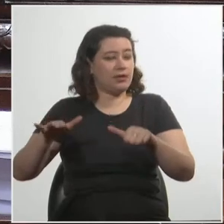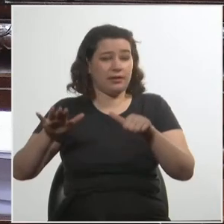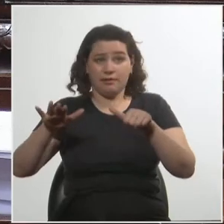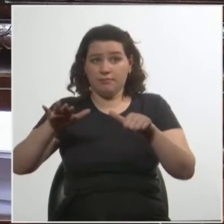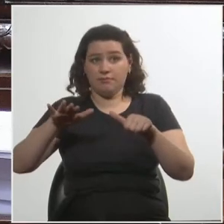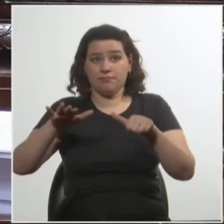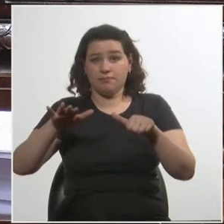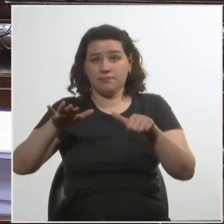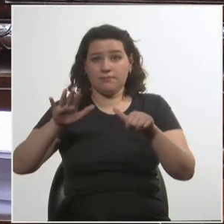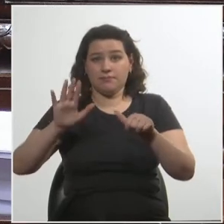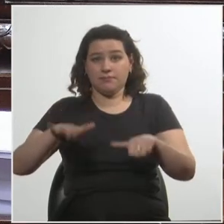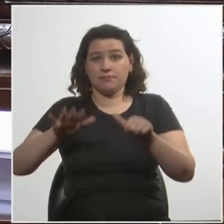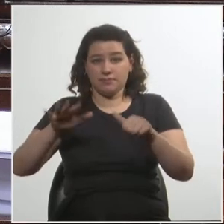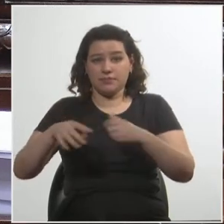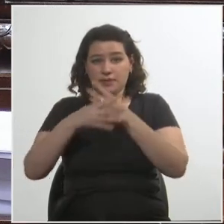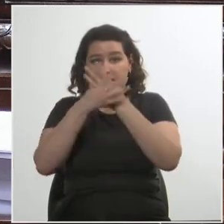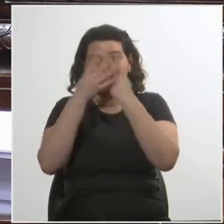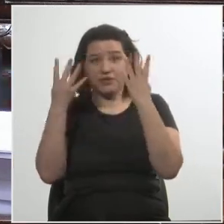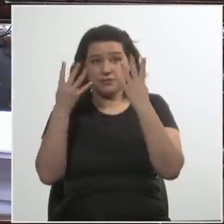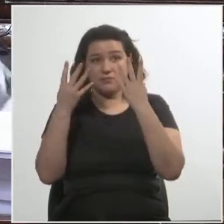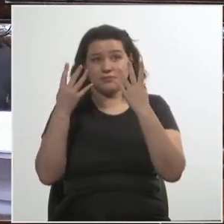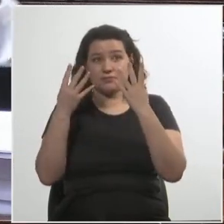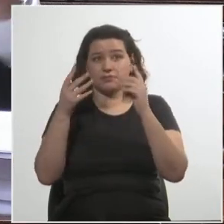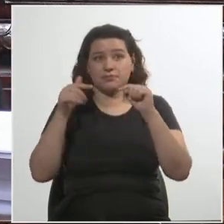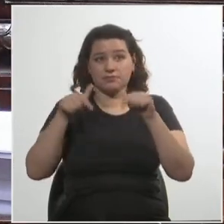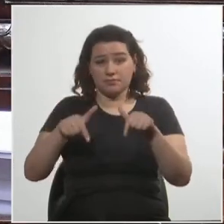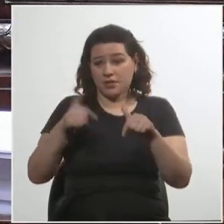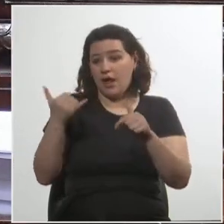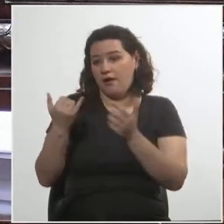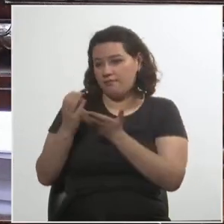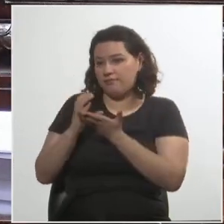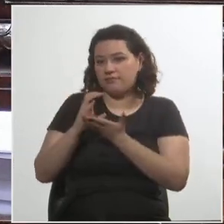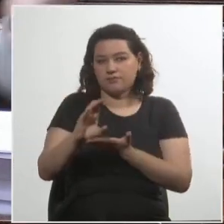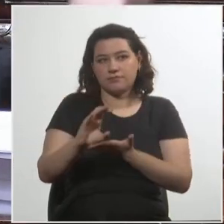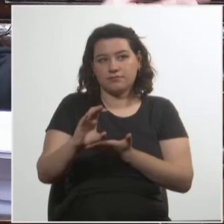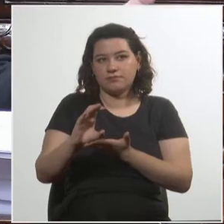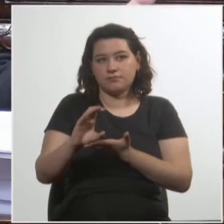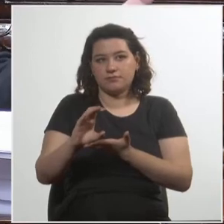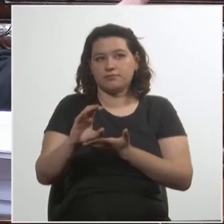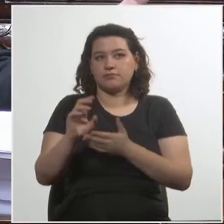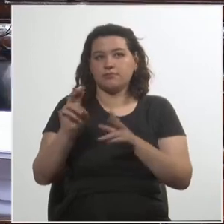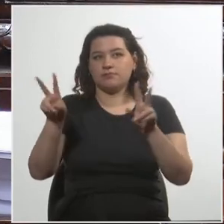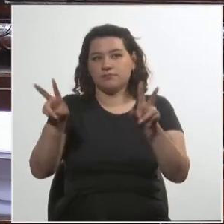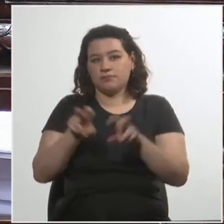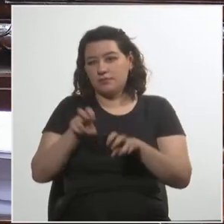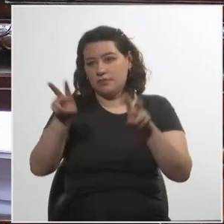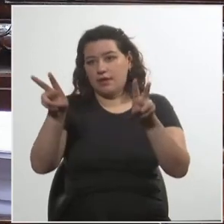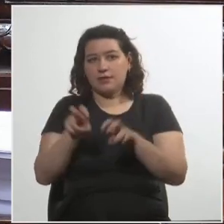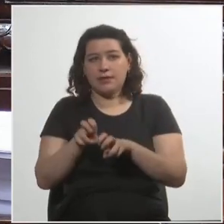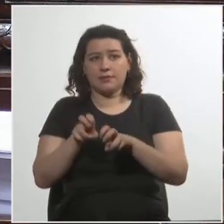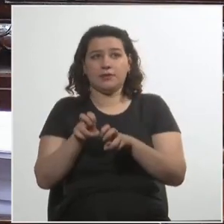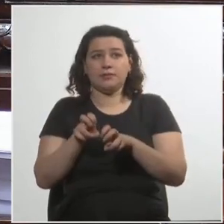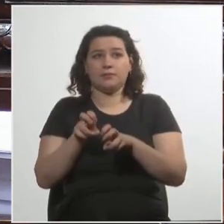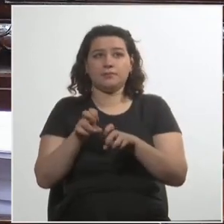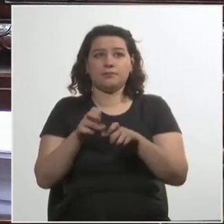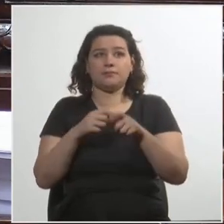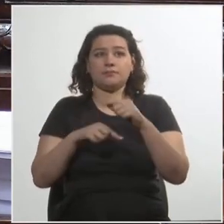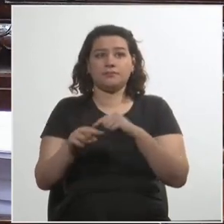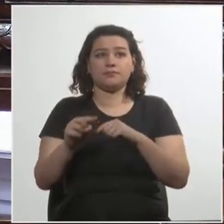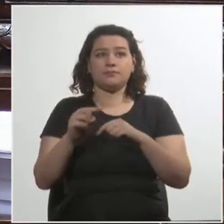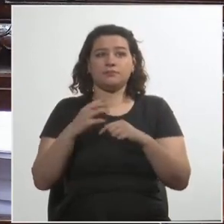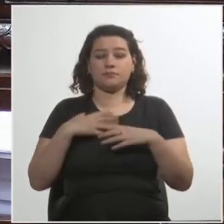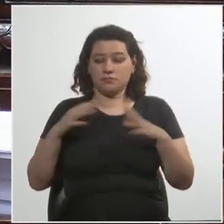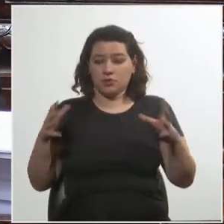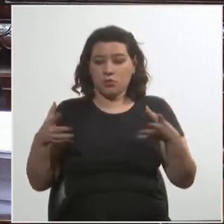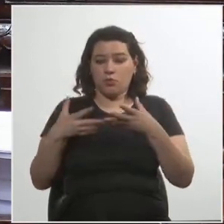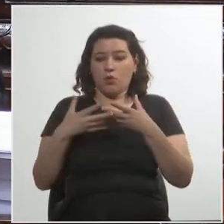en en términos generales y tiene una fuente de financiación que rentas generales por tanto el nombre del